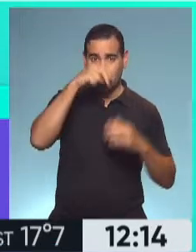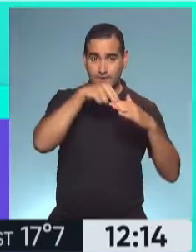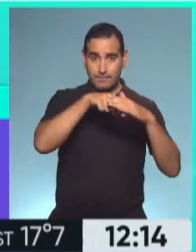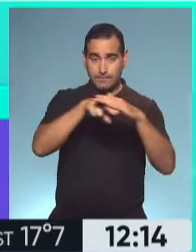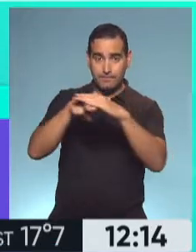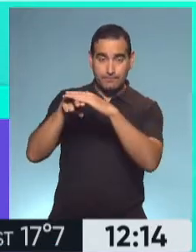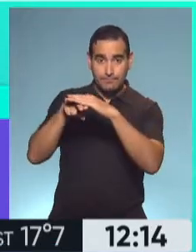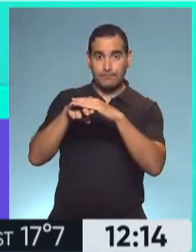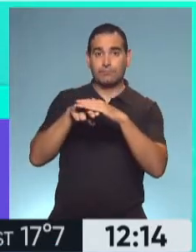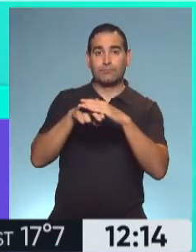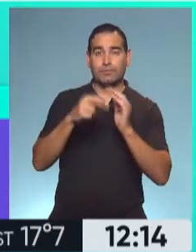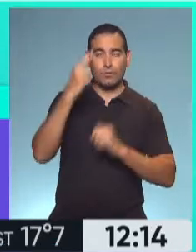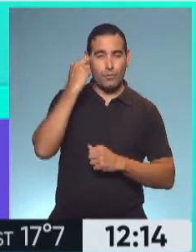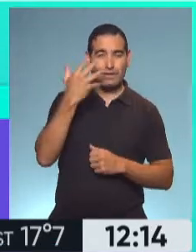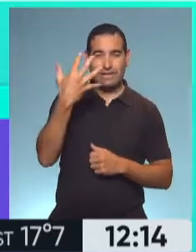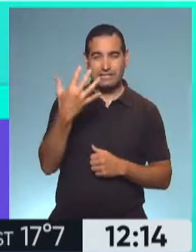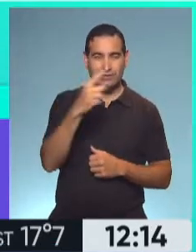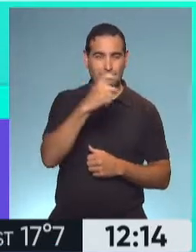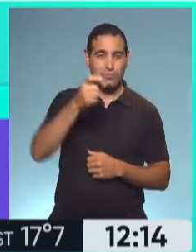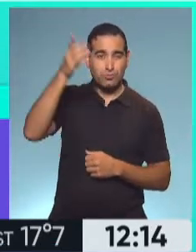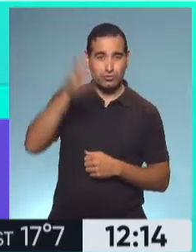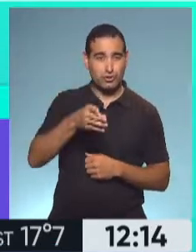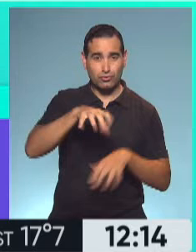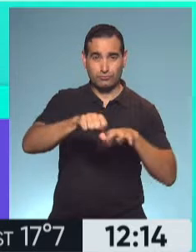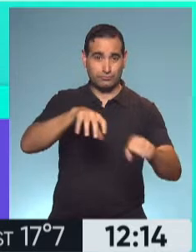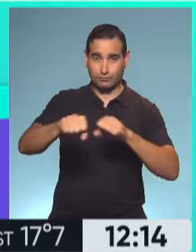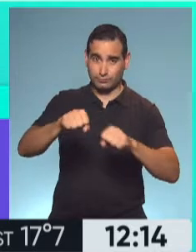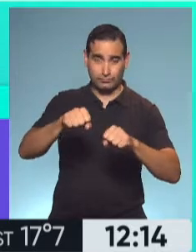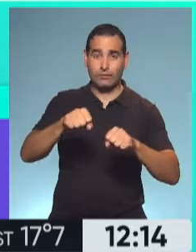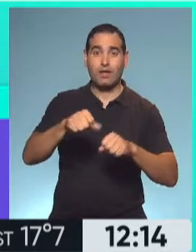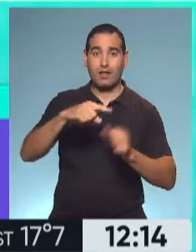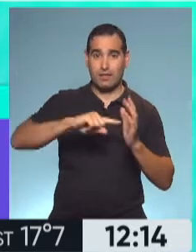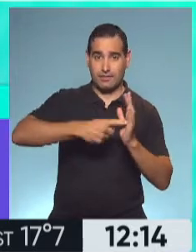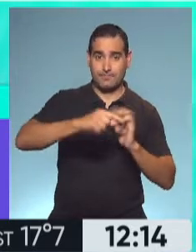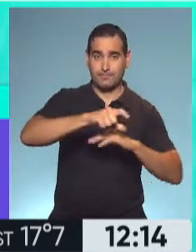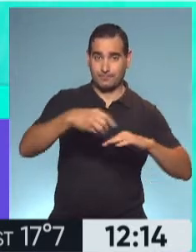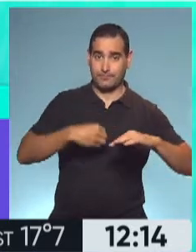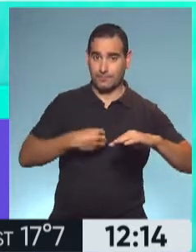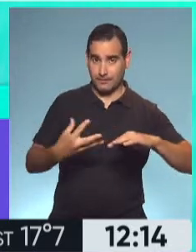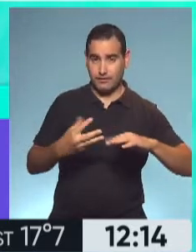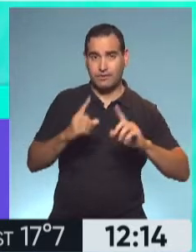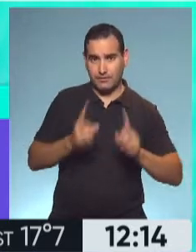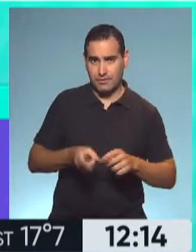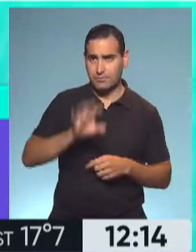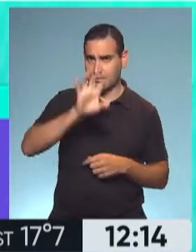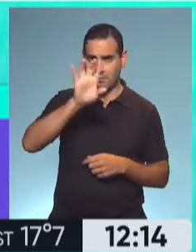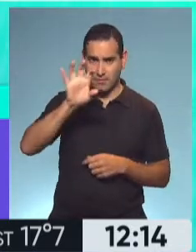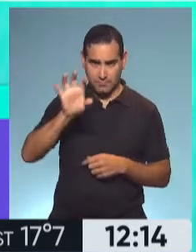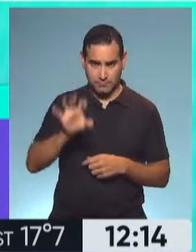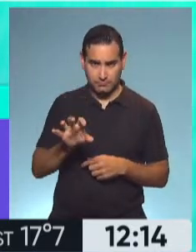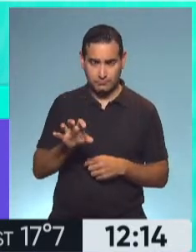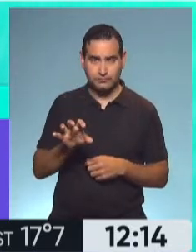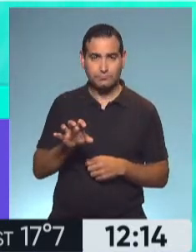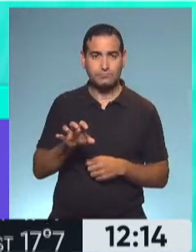intensivas entre un 95 y un 100% de ocupación, no solo en el AMBA, sino también en varias provincias y